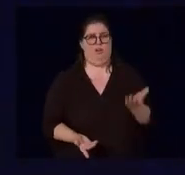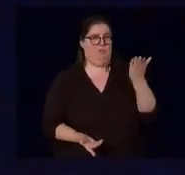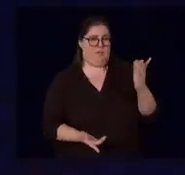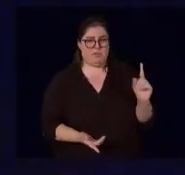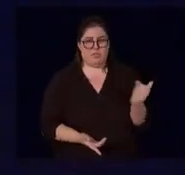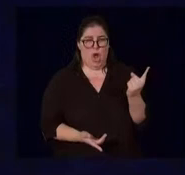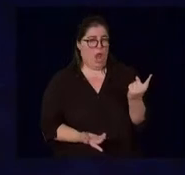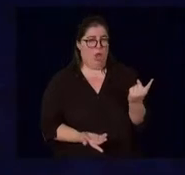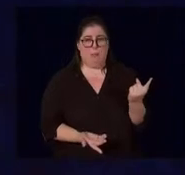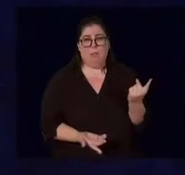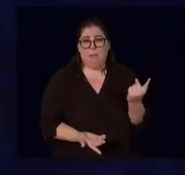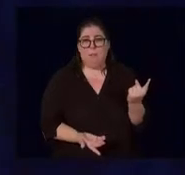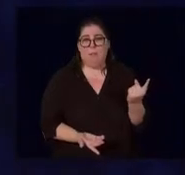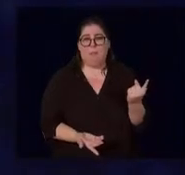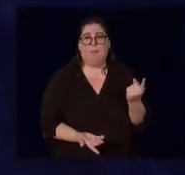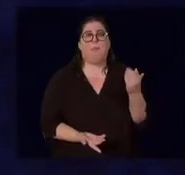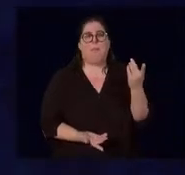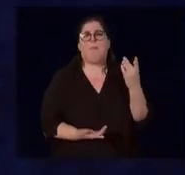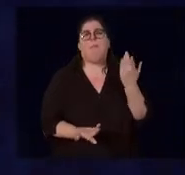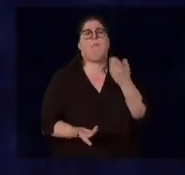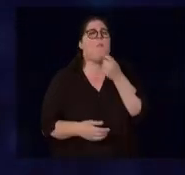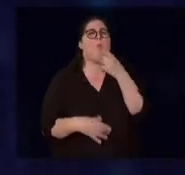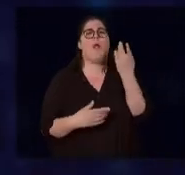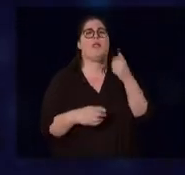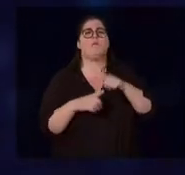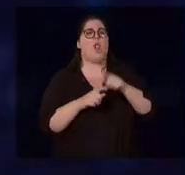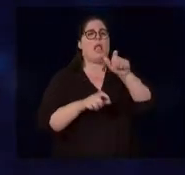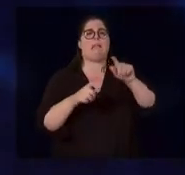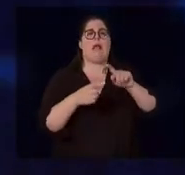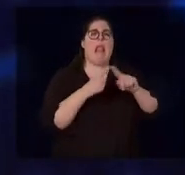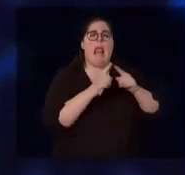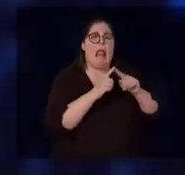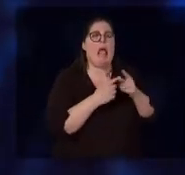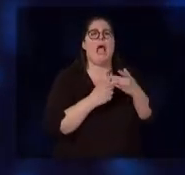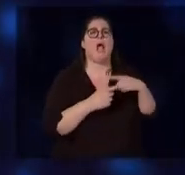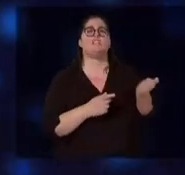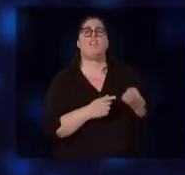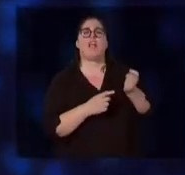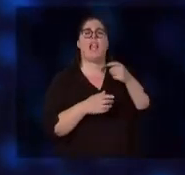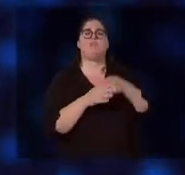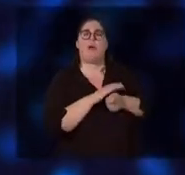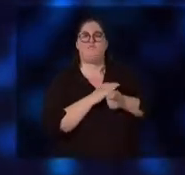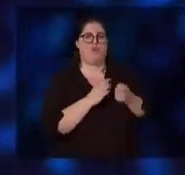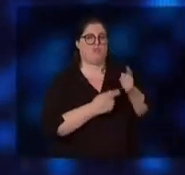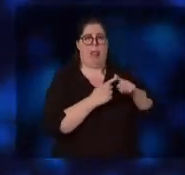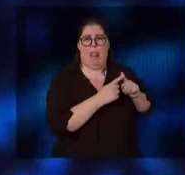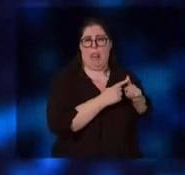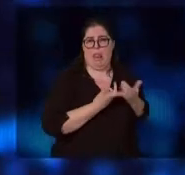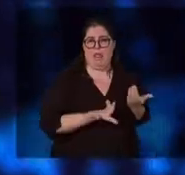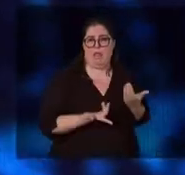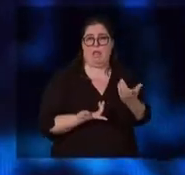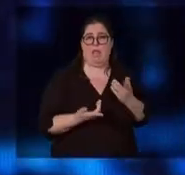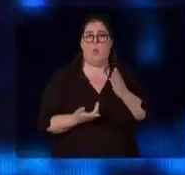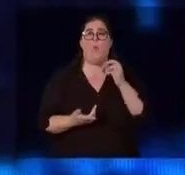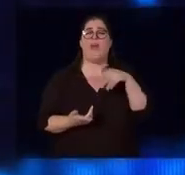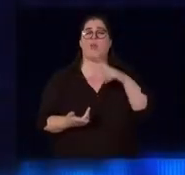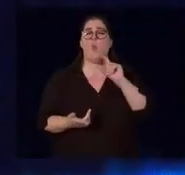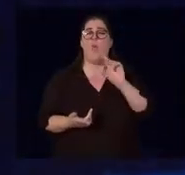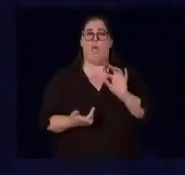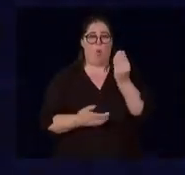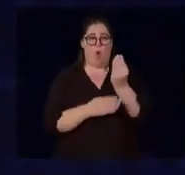solo y por eso tranza con lo peor de la política y el sindicalismo mafioso. ¿Con Barrio Nuevo piensa hacer un